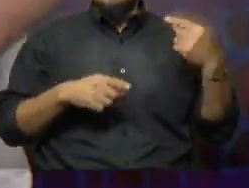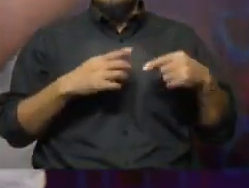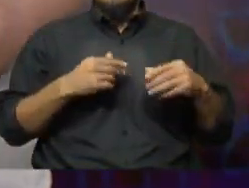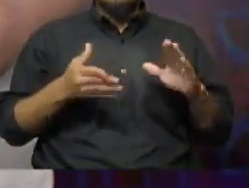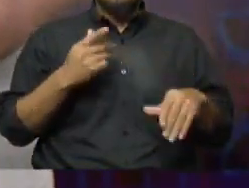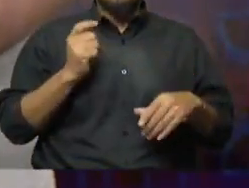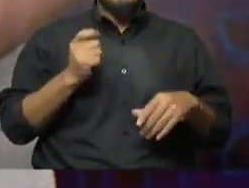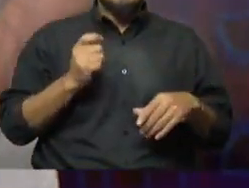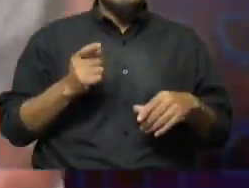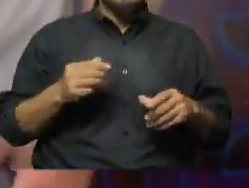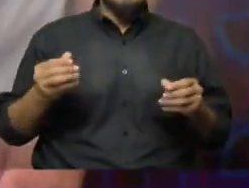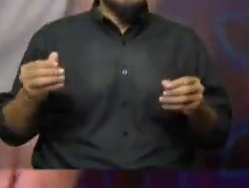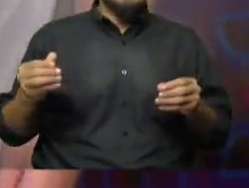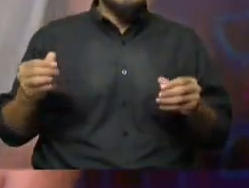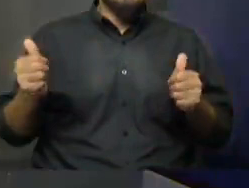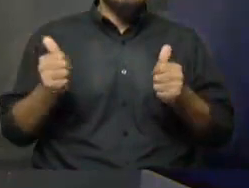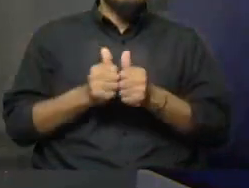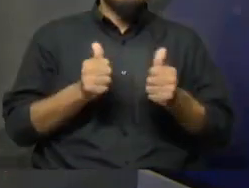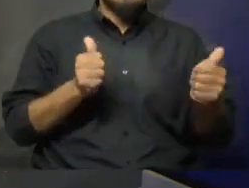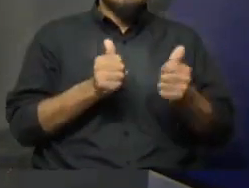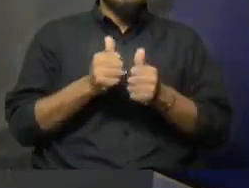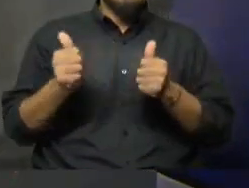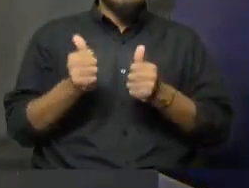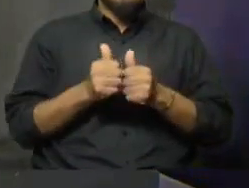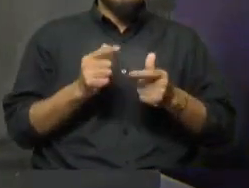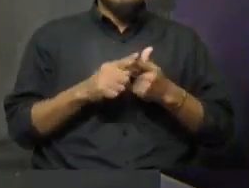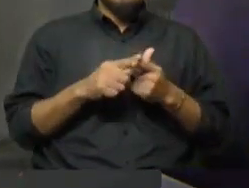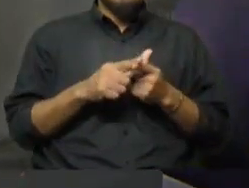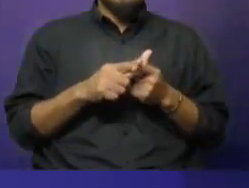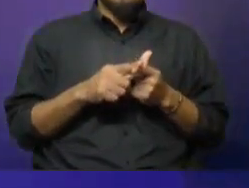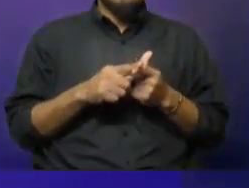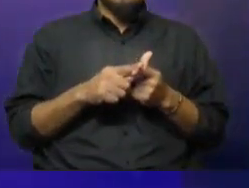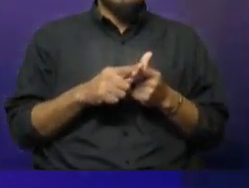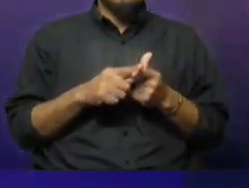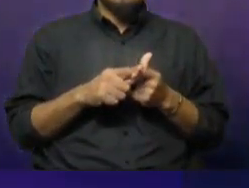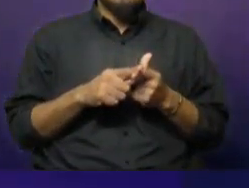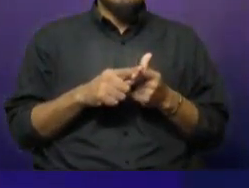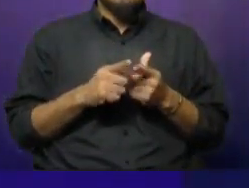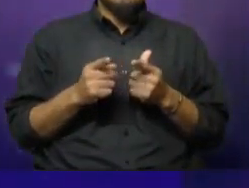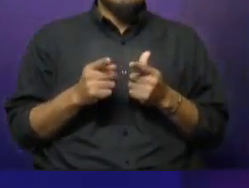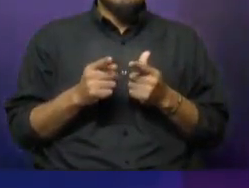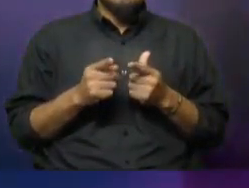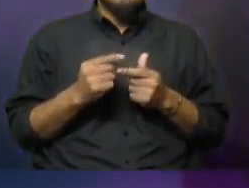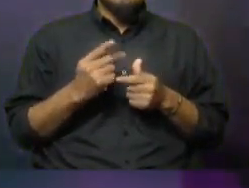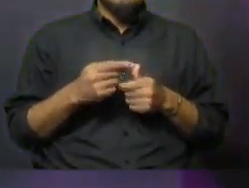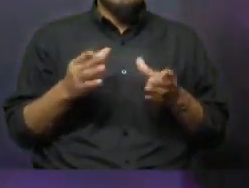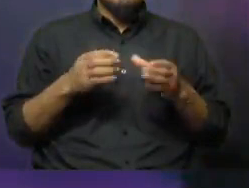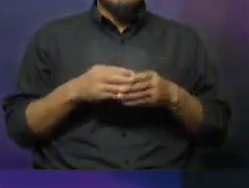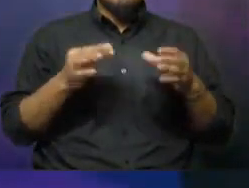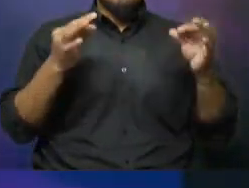te acompañan musicalmente? Muchas gracias por esa pregunta, porque la quería nombrar. Bueno, me acompaña un grupo de